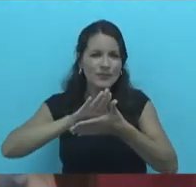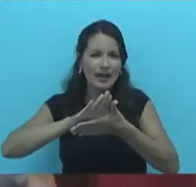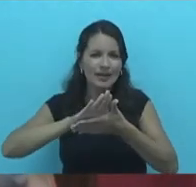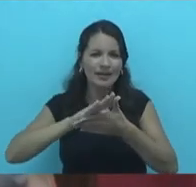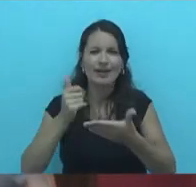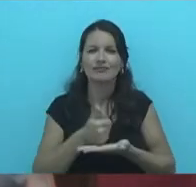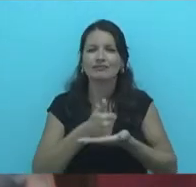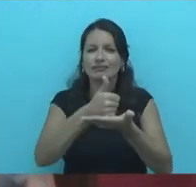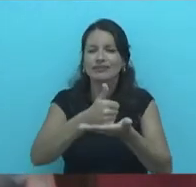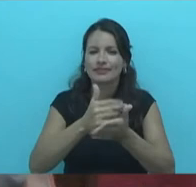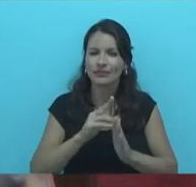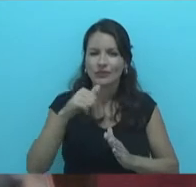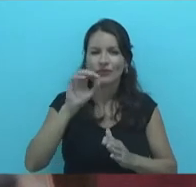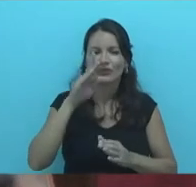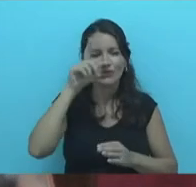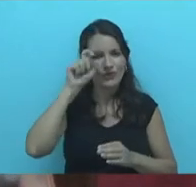y iberoamericano.